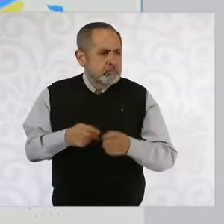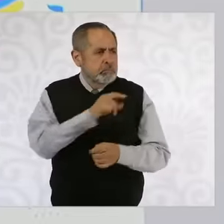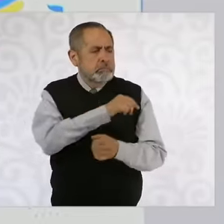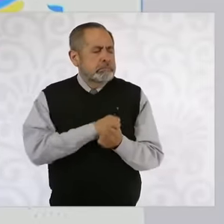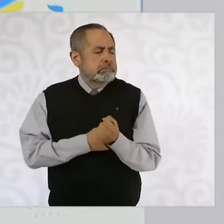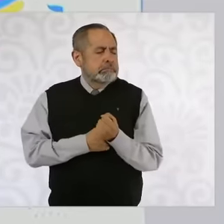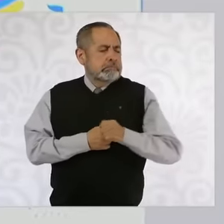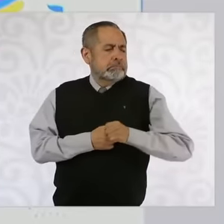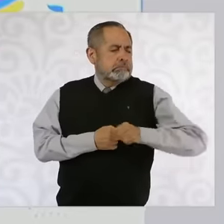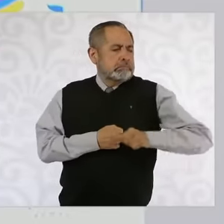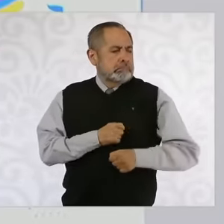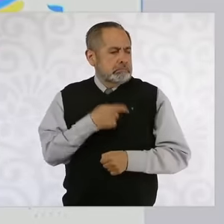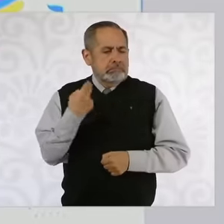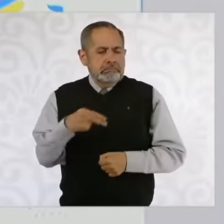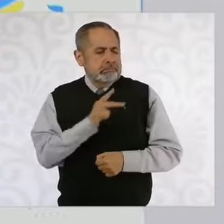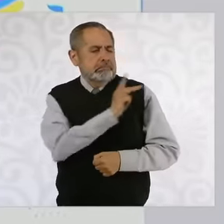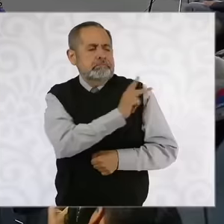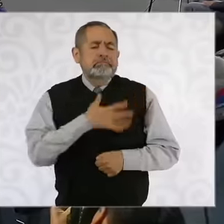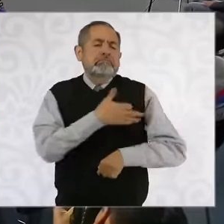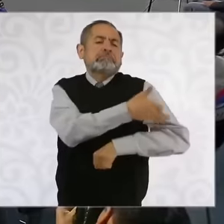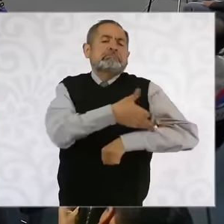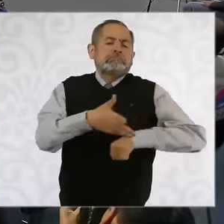abogado, sí, abogada.